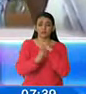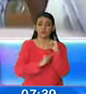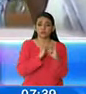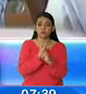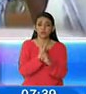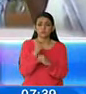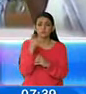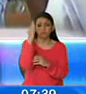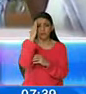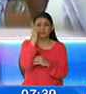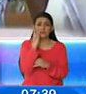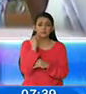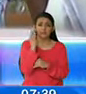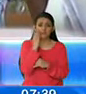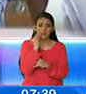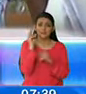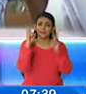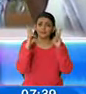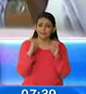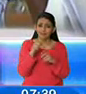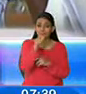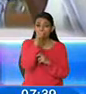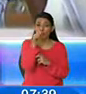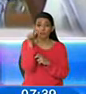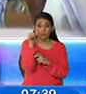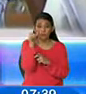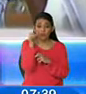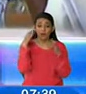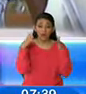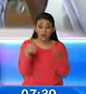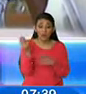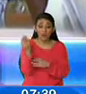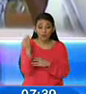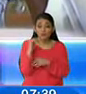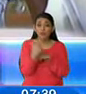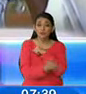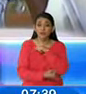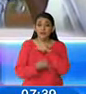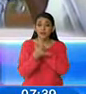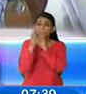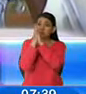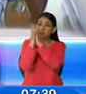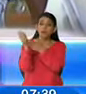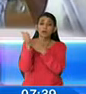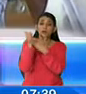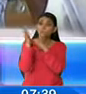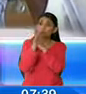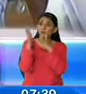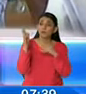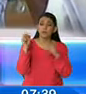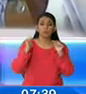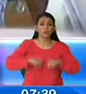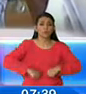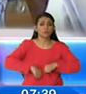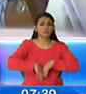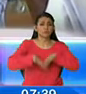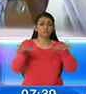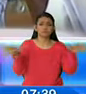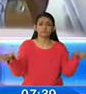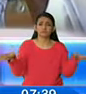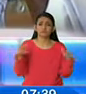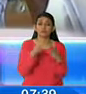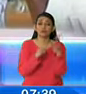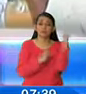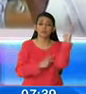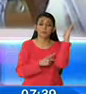que conocen experiencias de éxito en otros países, a los que nosotros les vamos a pedir ayuda para llevar a cabo este amplio, muy